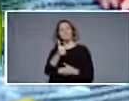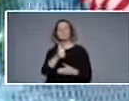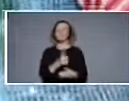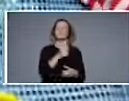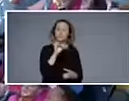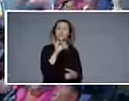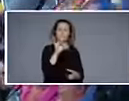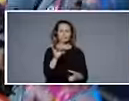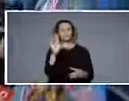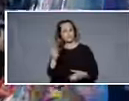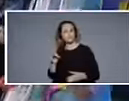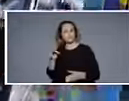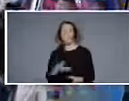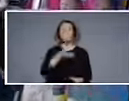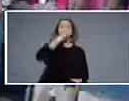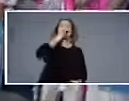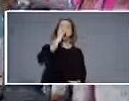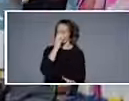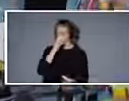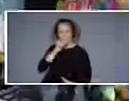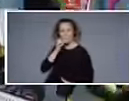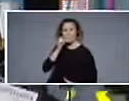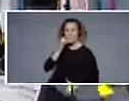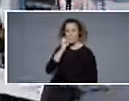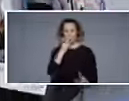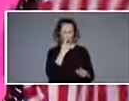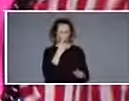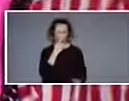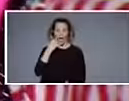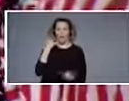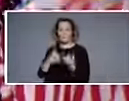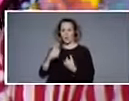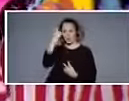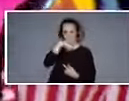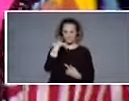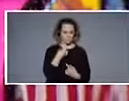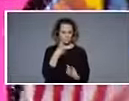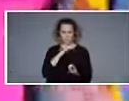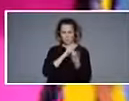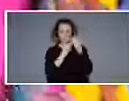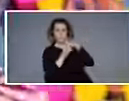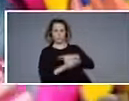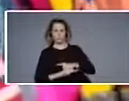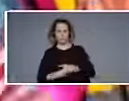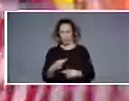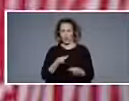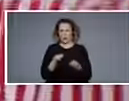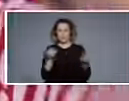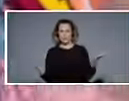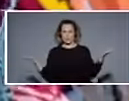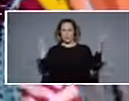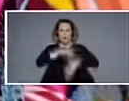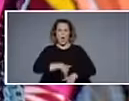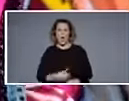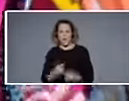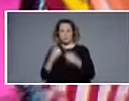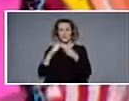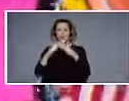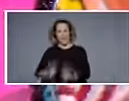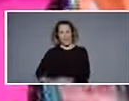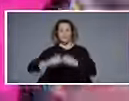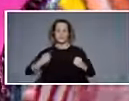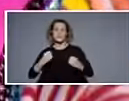botellones. Y cuando lo bebes se transforma, llegan a perder la forma. Fuertes en su casa o